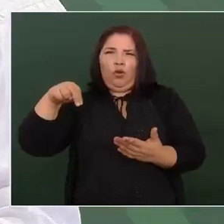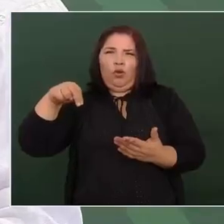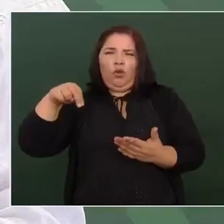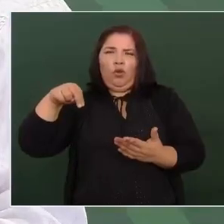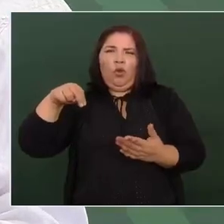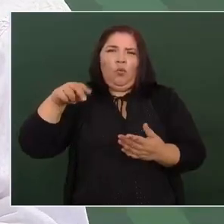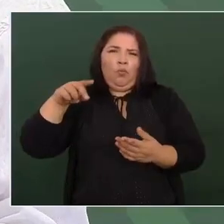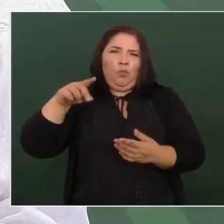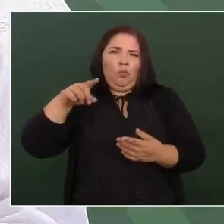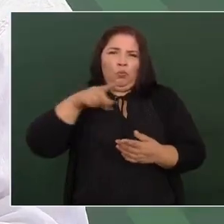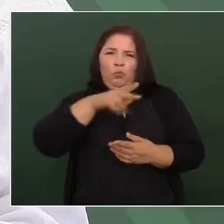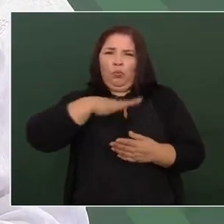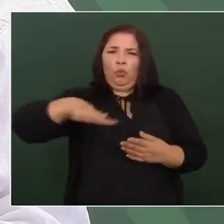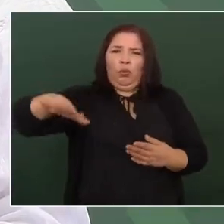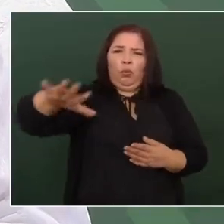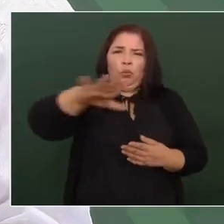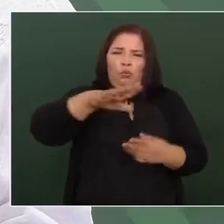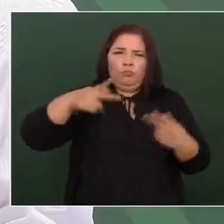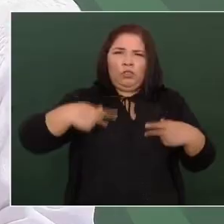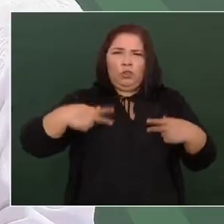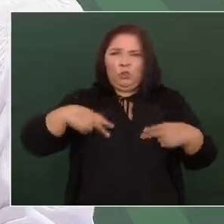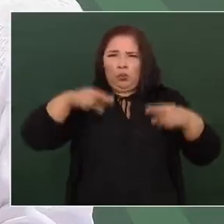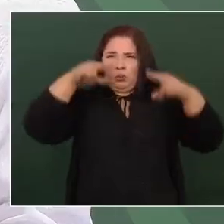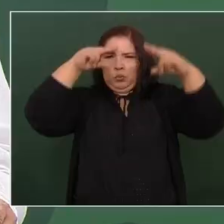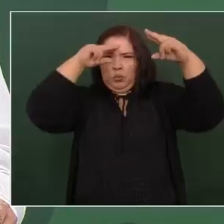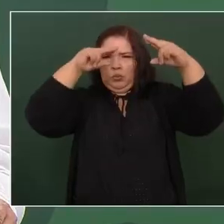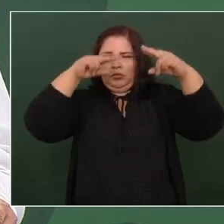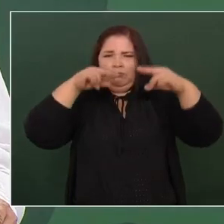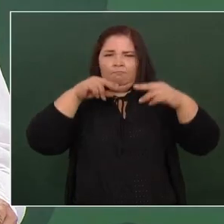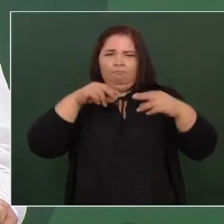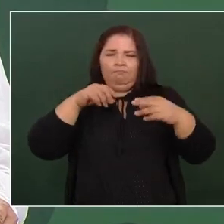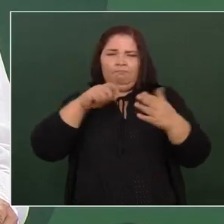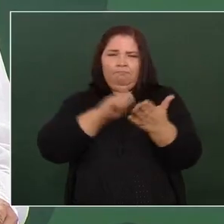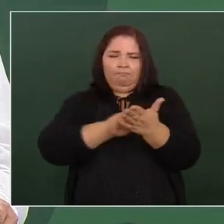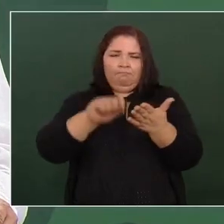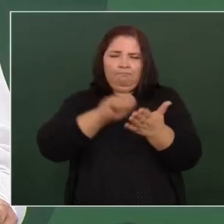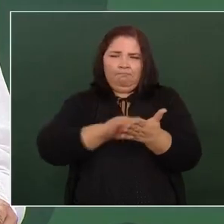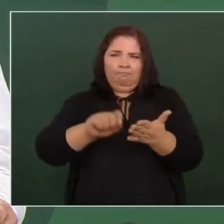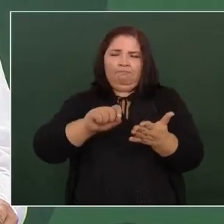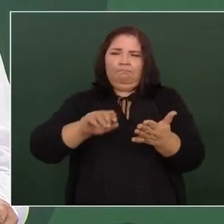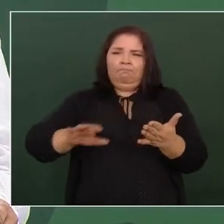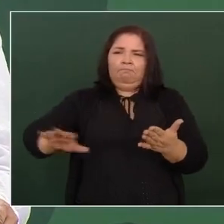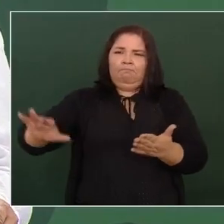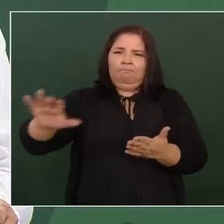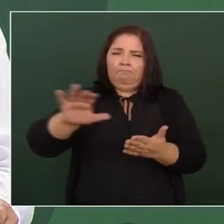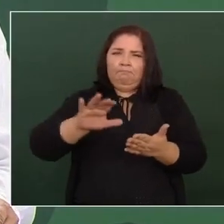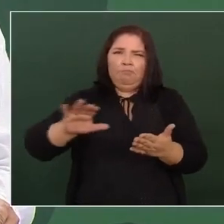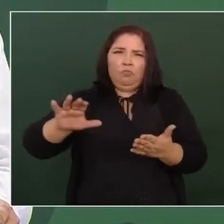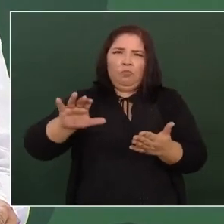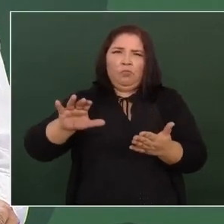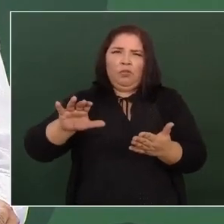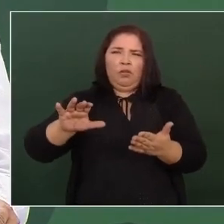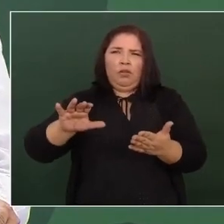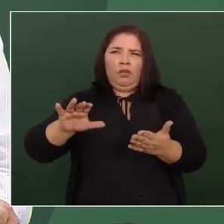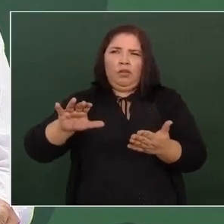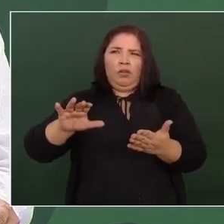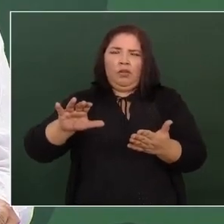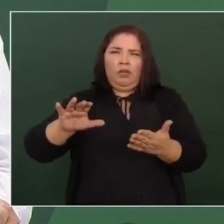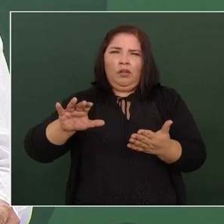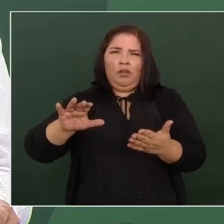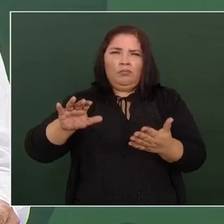la intelectualidad orgánica, la intelectualidad que